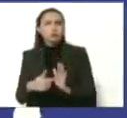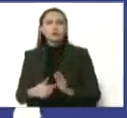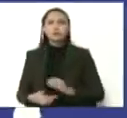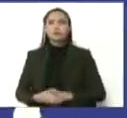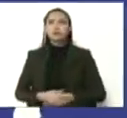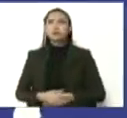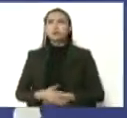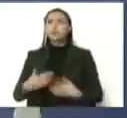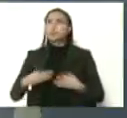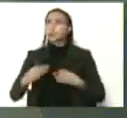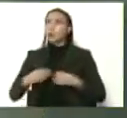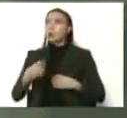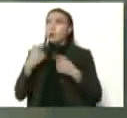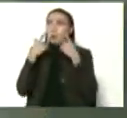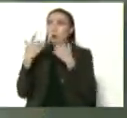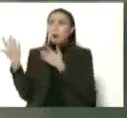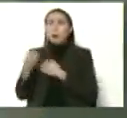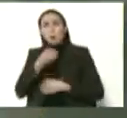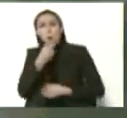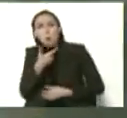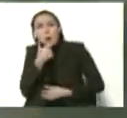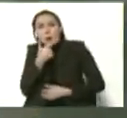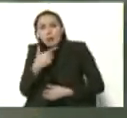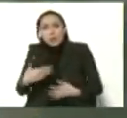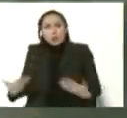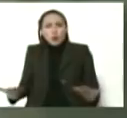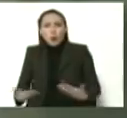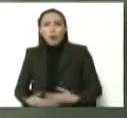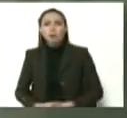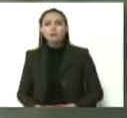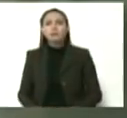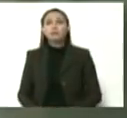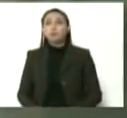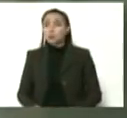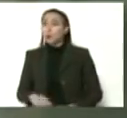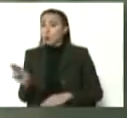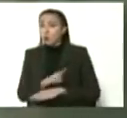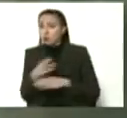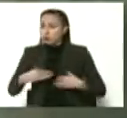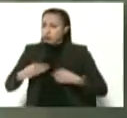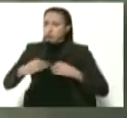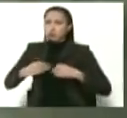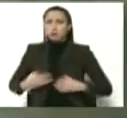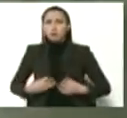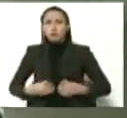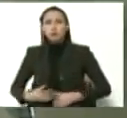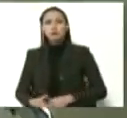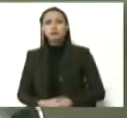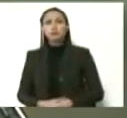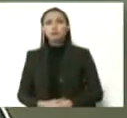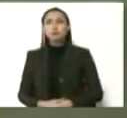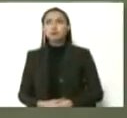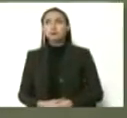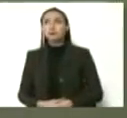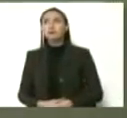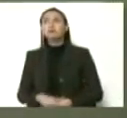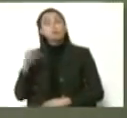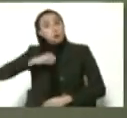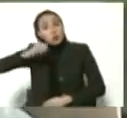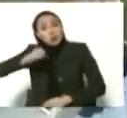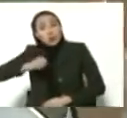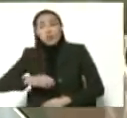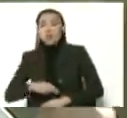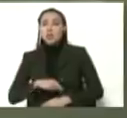Diseños bellos, bonitos, pero además útiles. Sí, señor presidente,